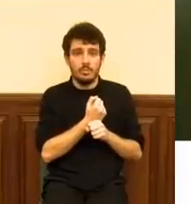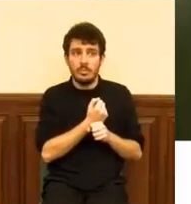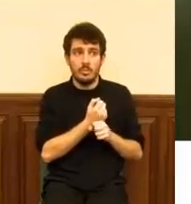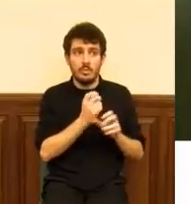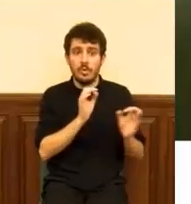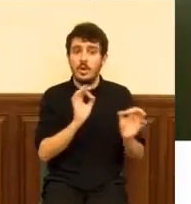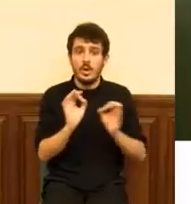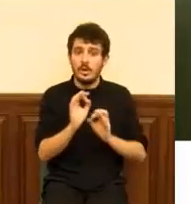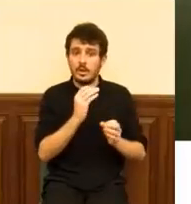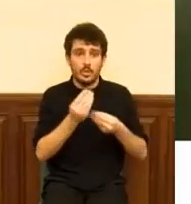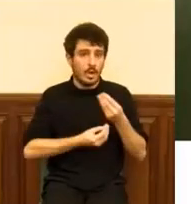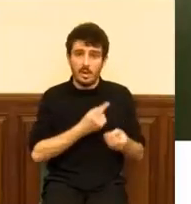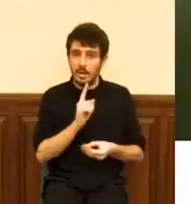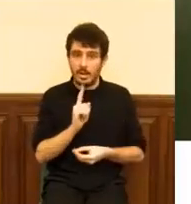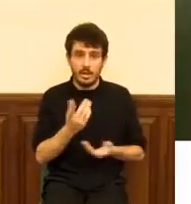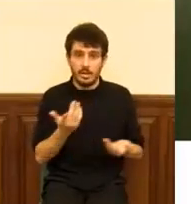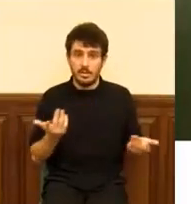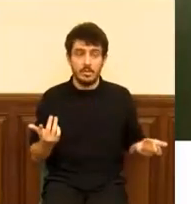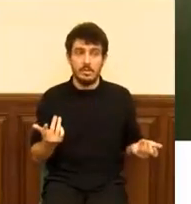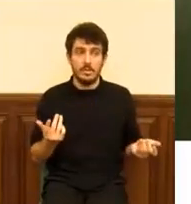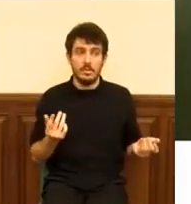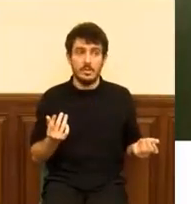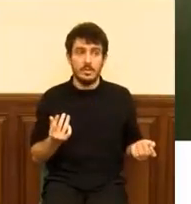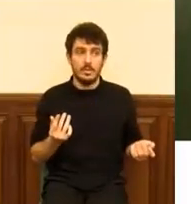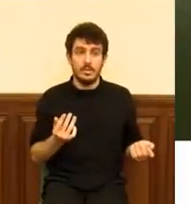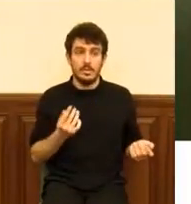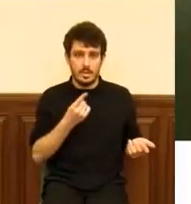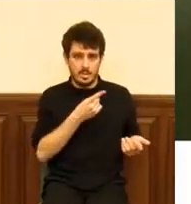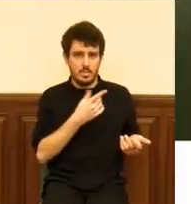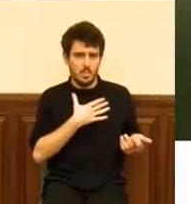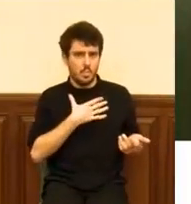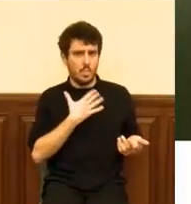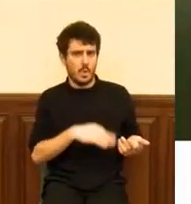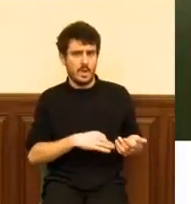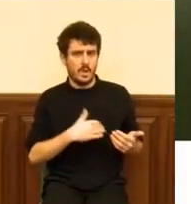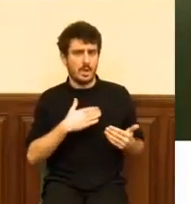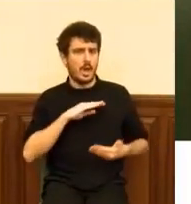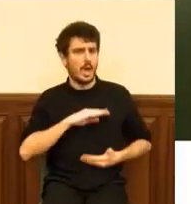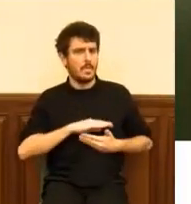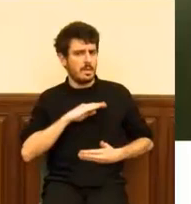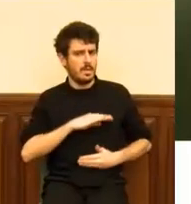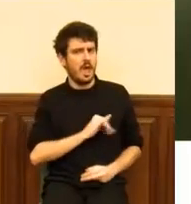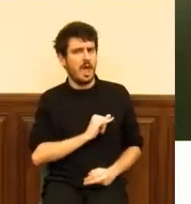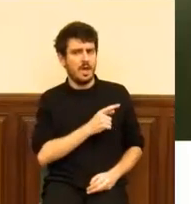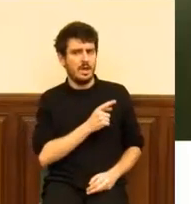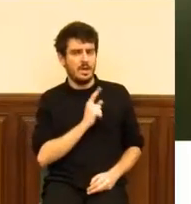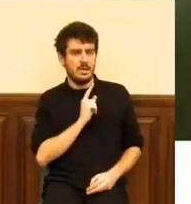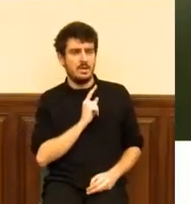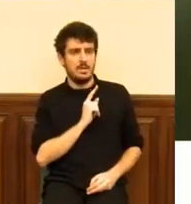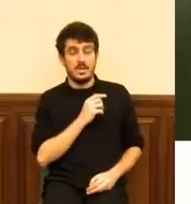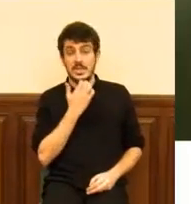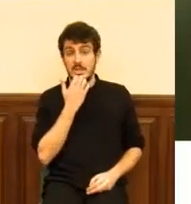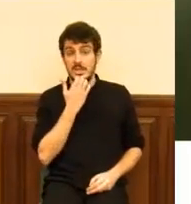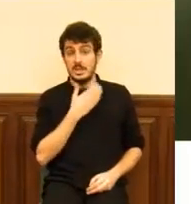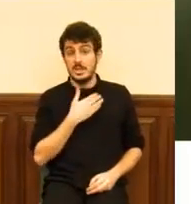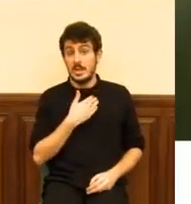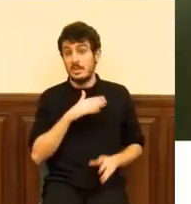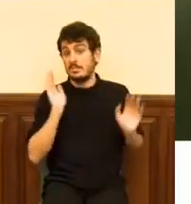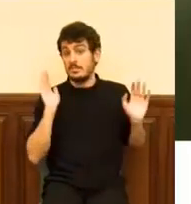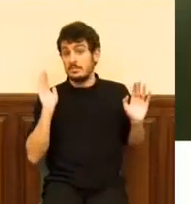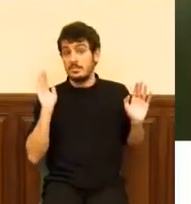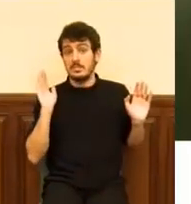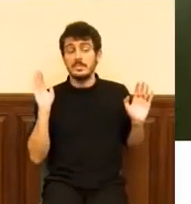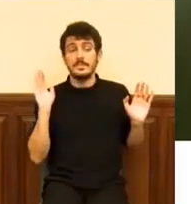que tiene que organizar, además teniendo medios, ¿eh? Porque medios los tiene, si quiere, ¿eh? Si